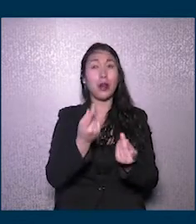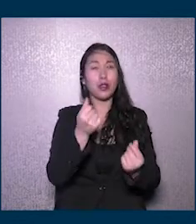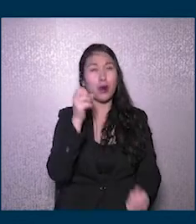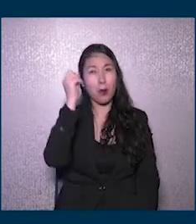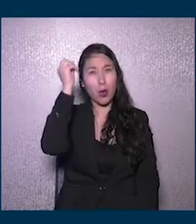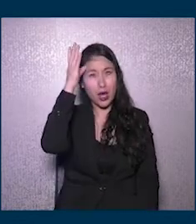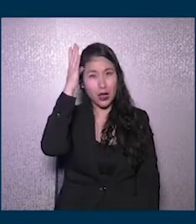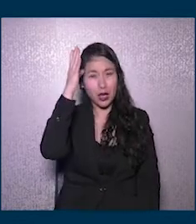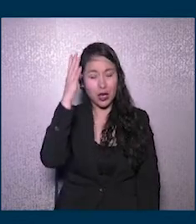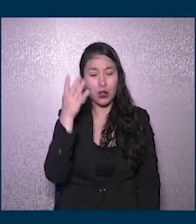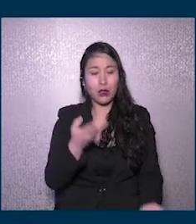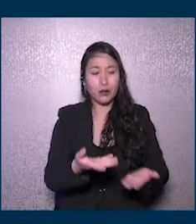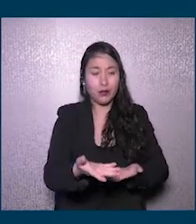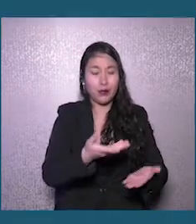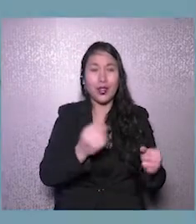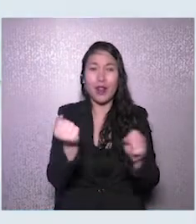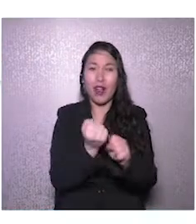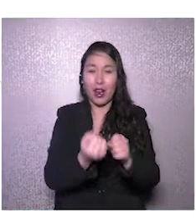la interoperabilidad.